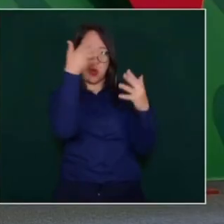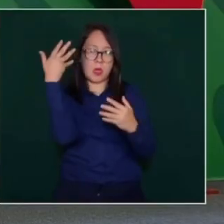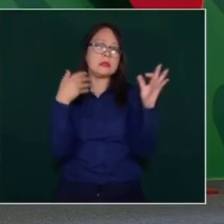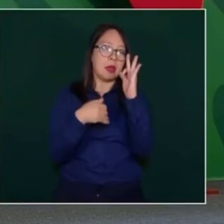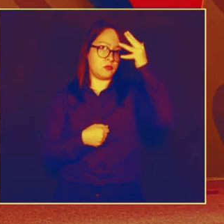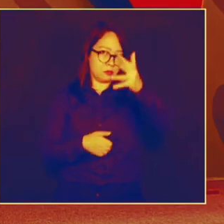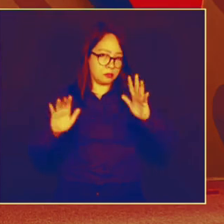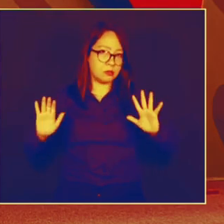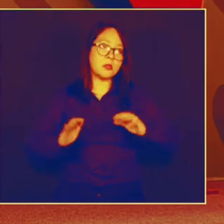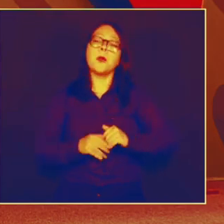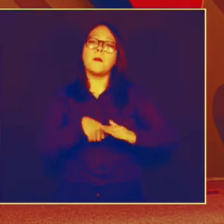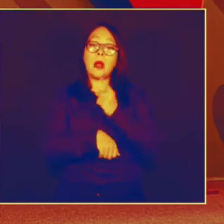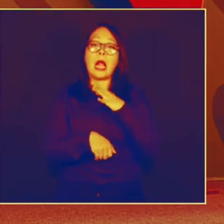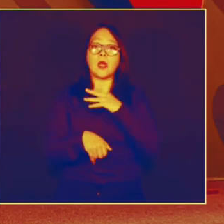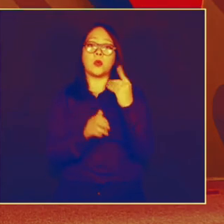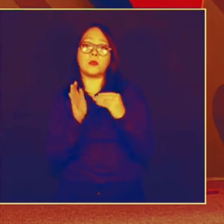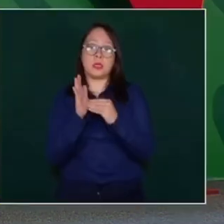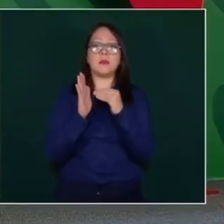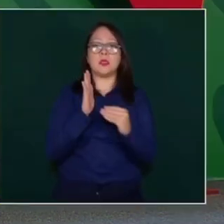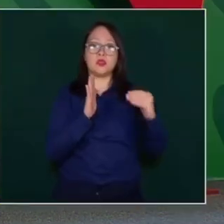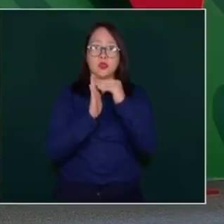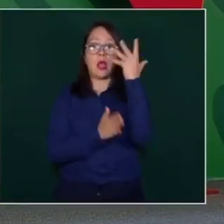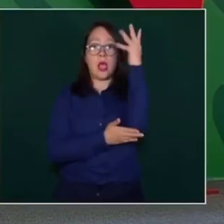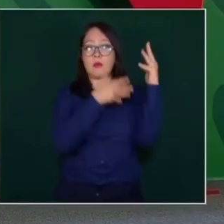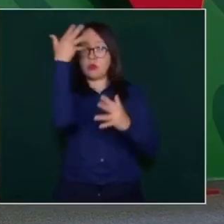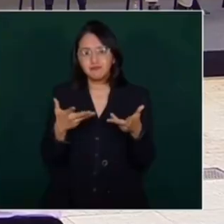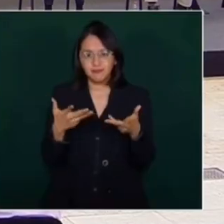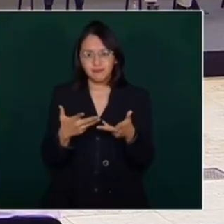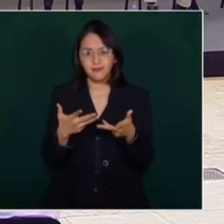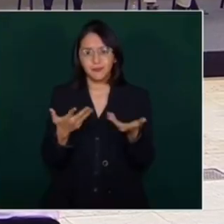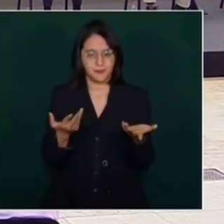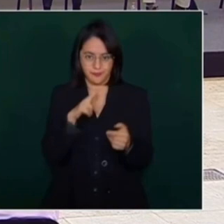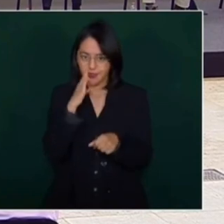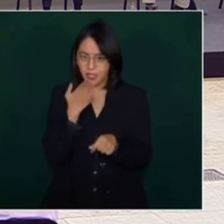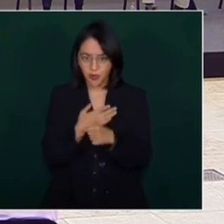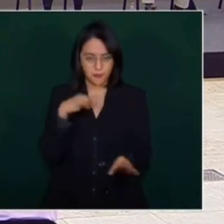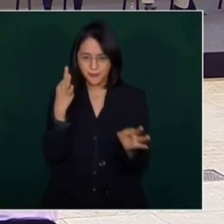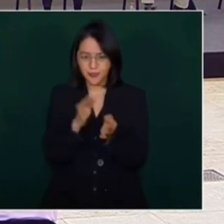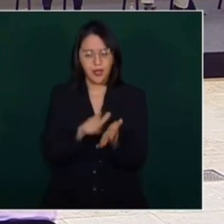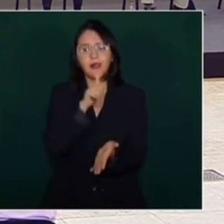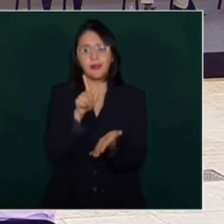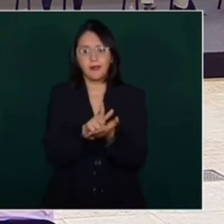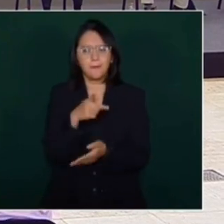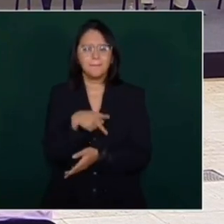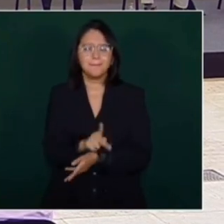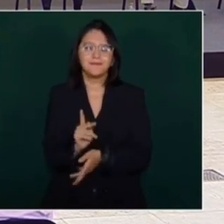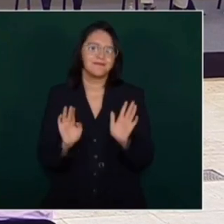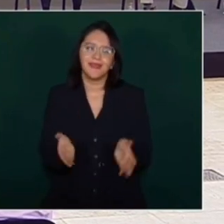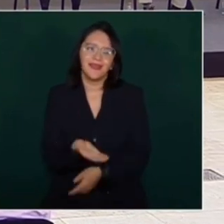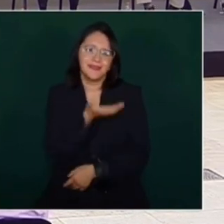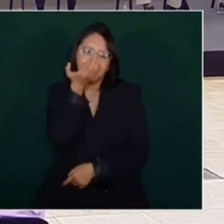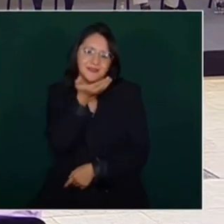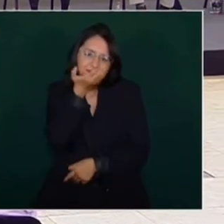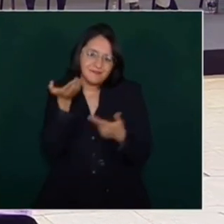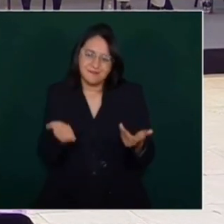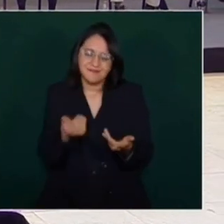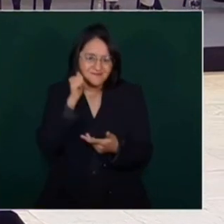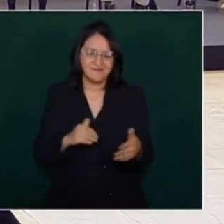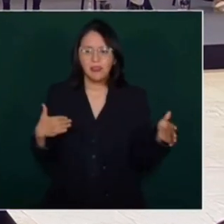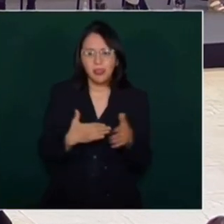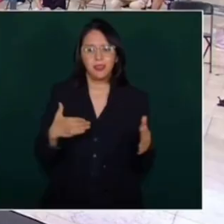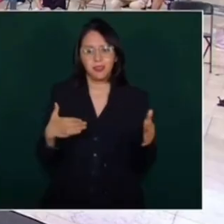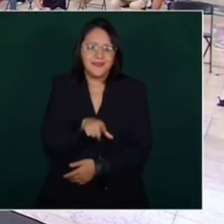Porque se están sembrando 1.000 millones de árboles en el programa Sembrando Vida y cumpliendo con toda la legalidad. Pero ya estamos acostumbrados a brincar